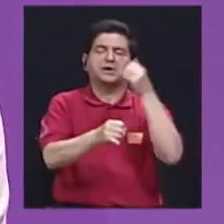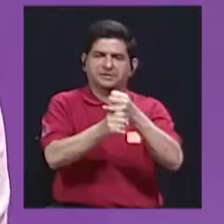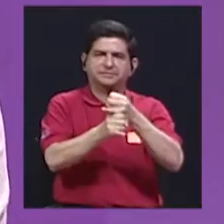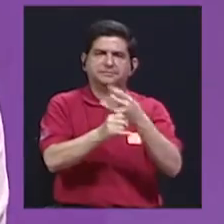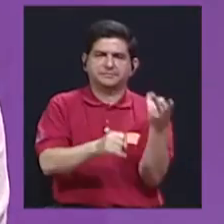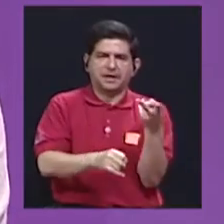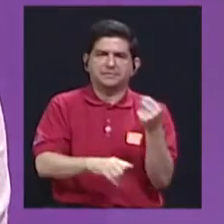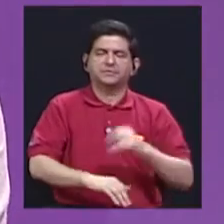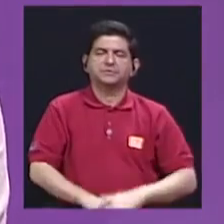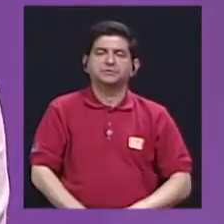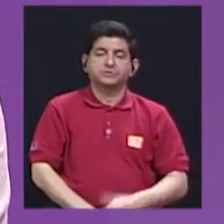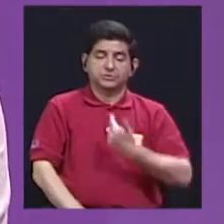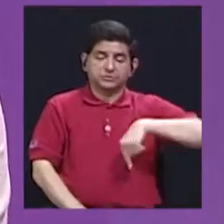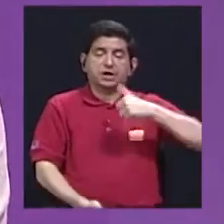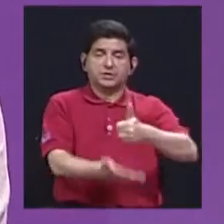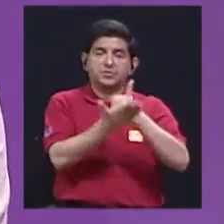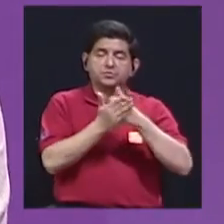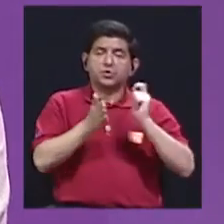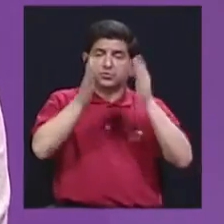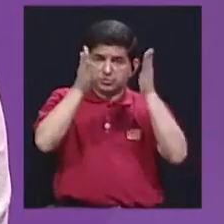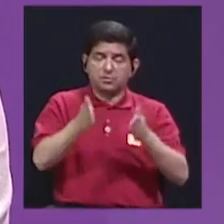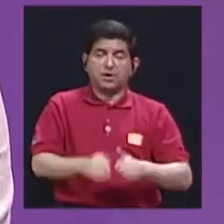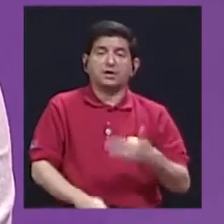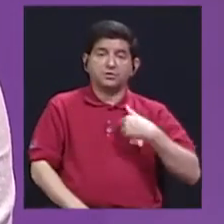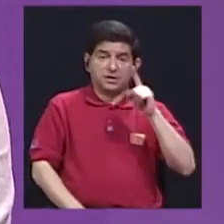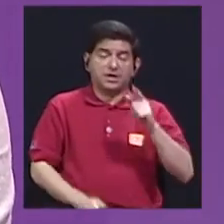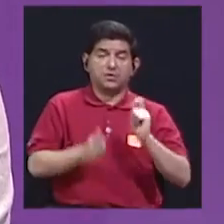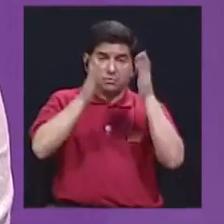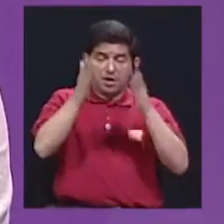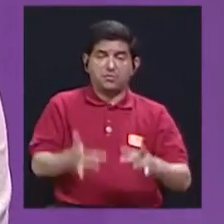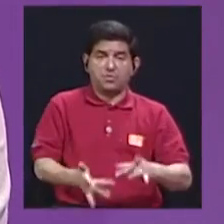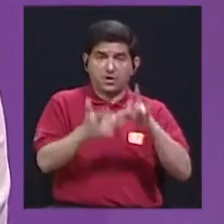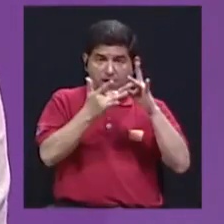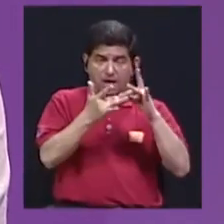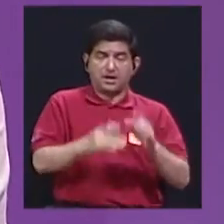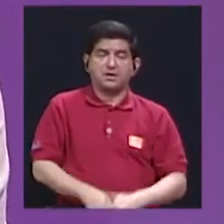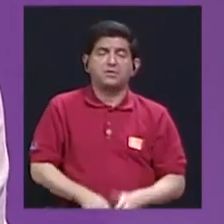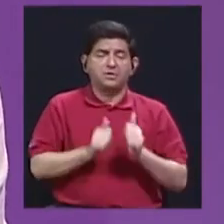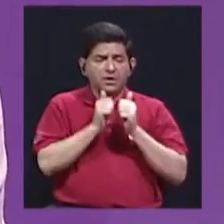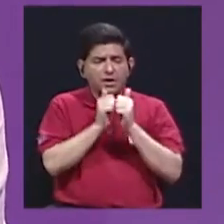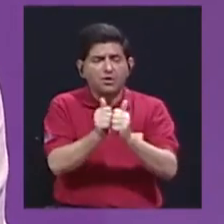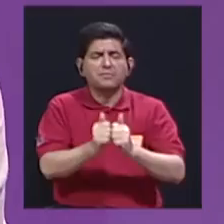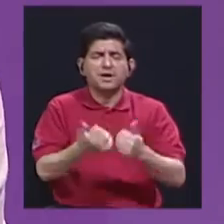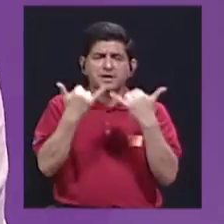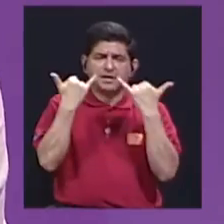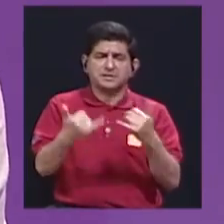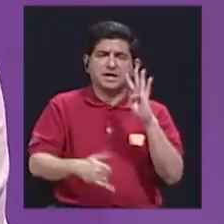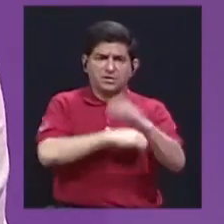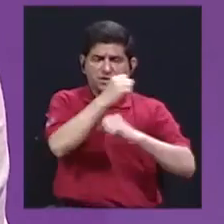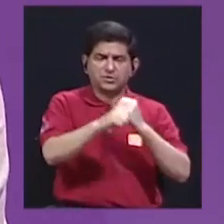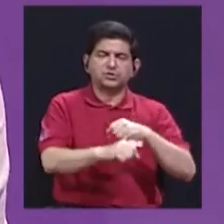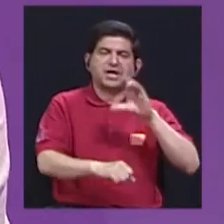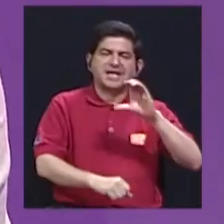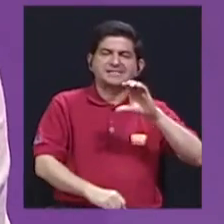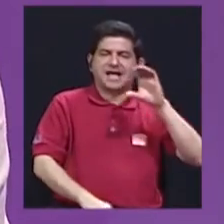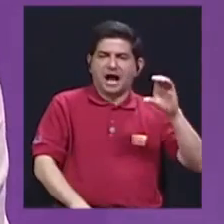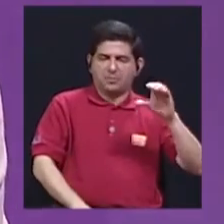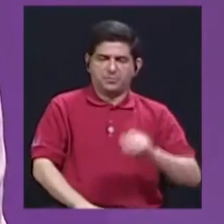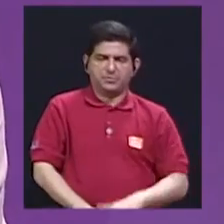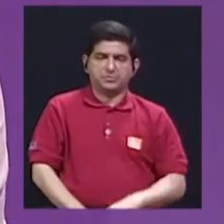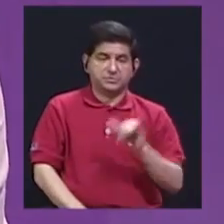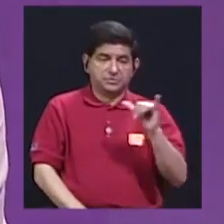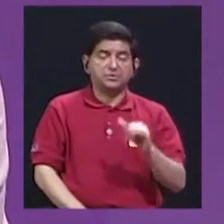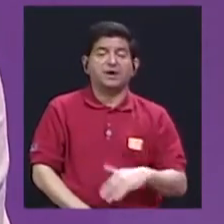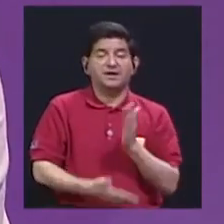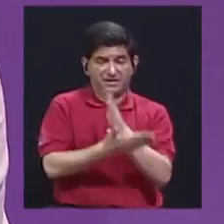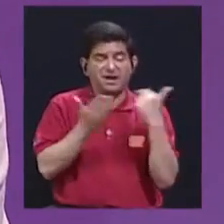que nos ayudan abogados bueno tenemos un abogado en especial que es el abogado que nos acompaña desde hace cuatro años que es cristian campus porque también